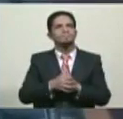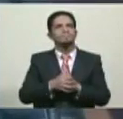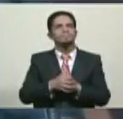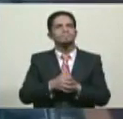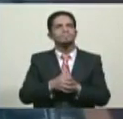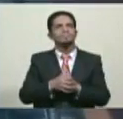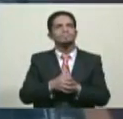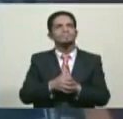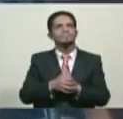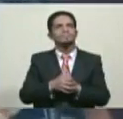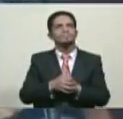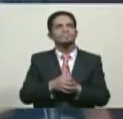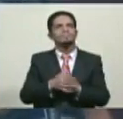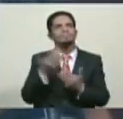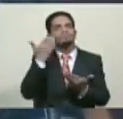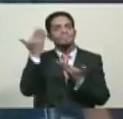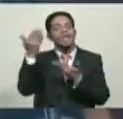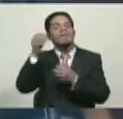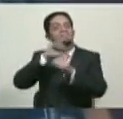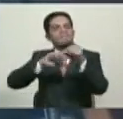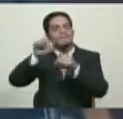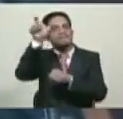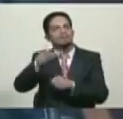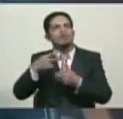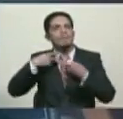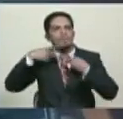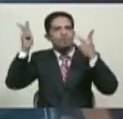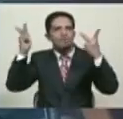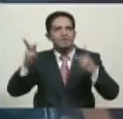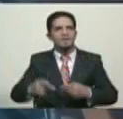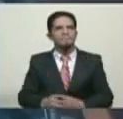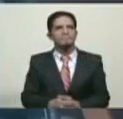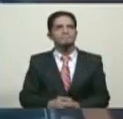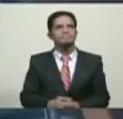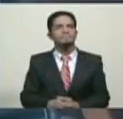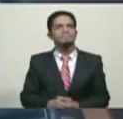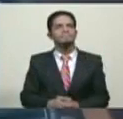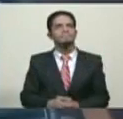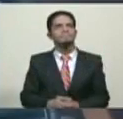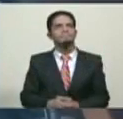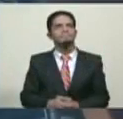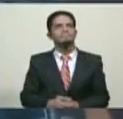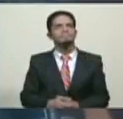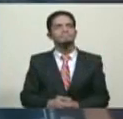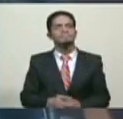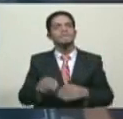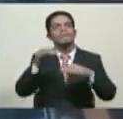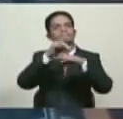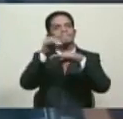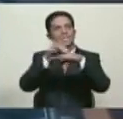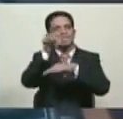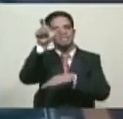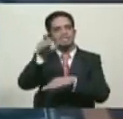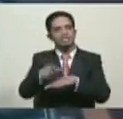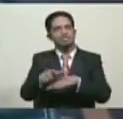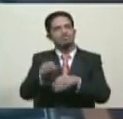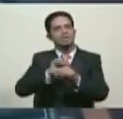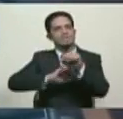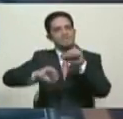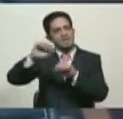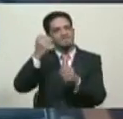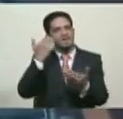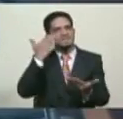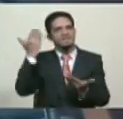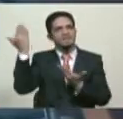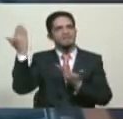Carmen Marisela Castro, defensora pública general. General en jefe Vladimir Padrino López,